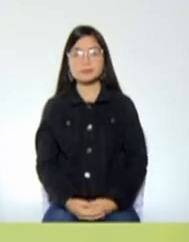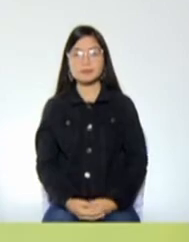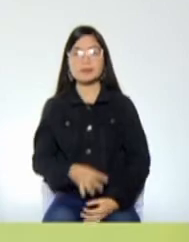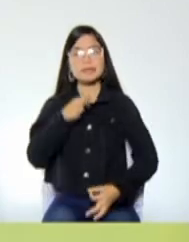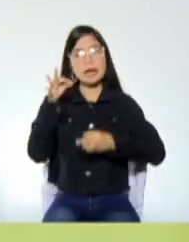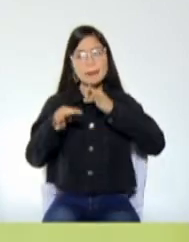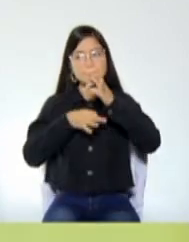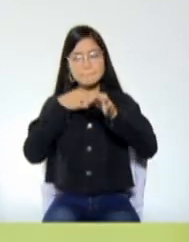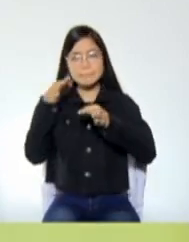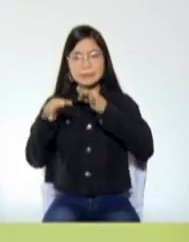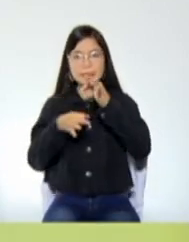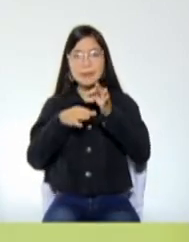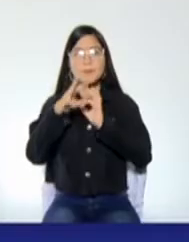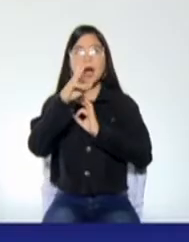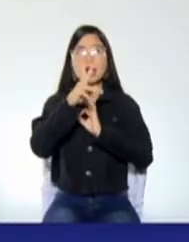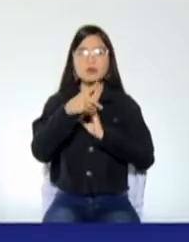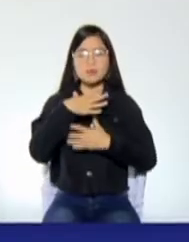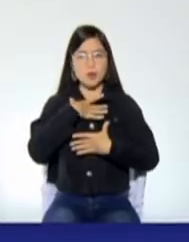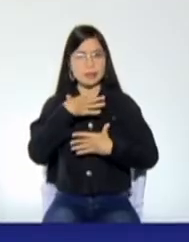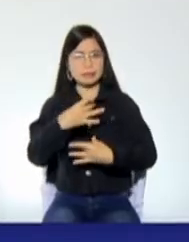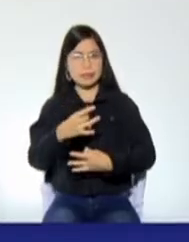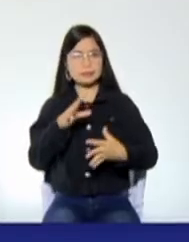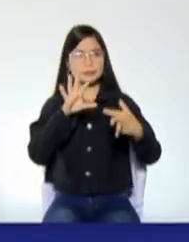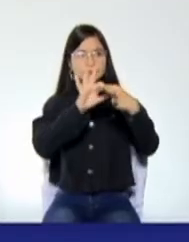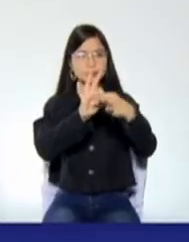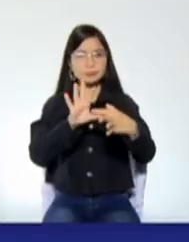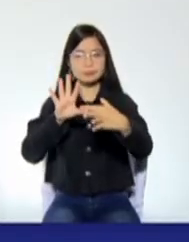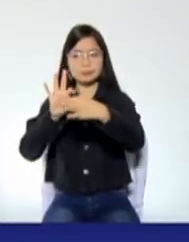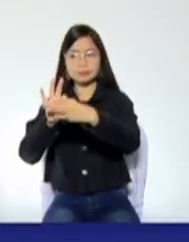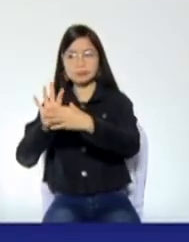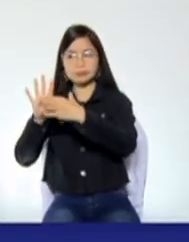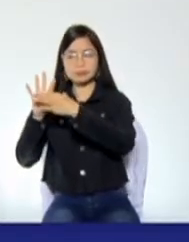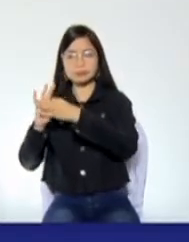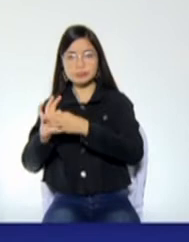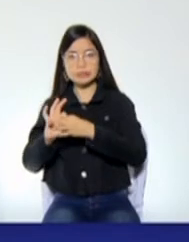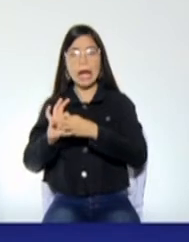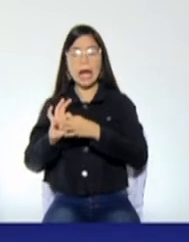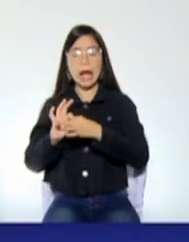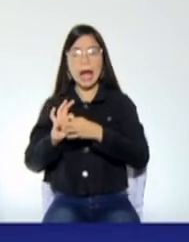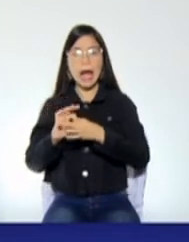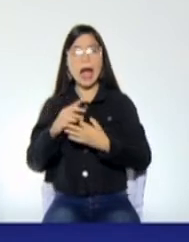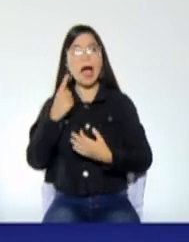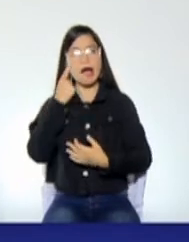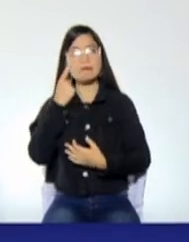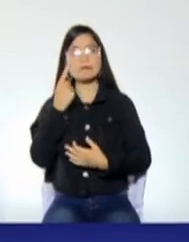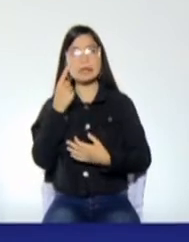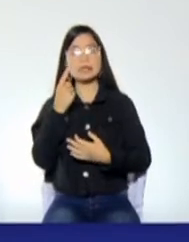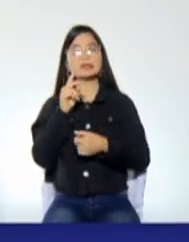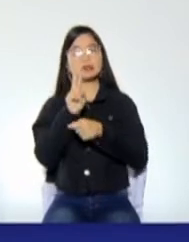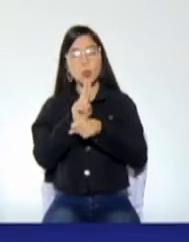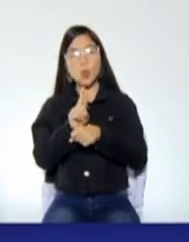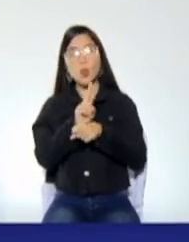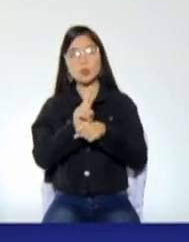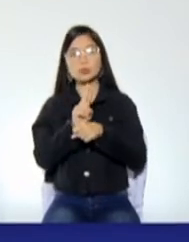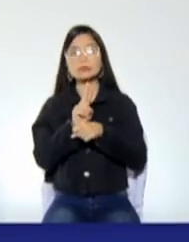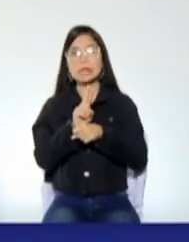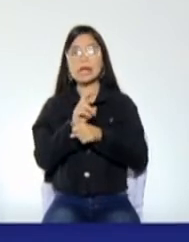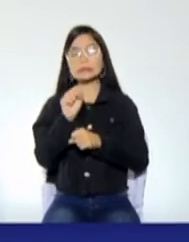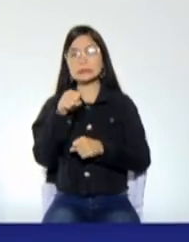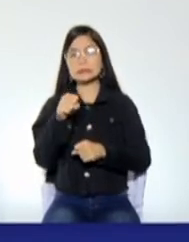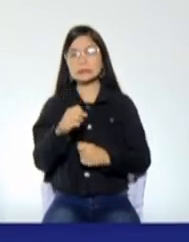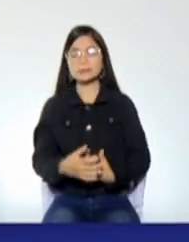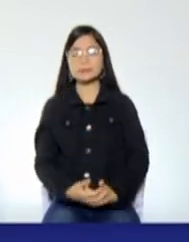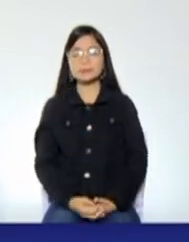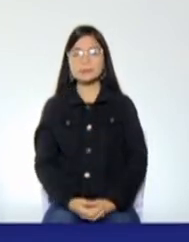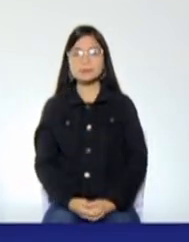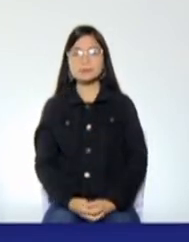sea relacionada con sus intereses, con algo con lo que ellos están día a día, y así verán cuál es la utilidad. Vamos entonces ahora a hablar de